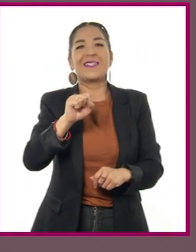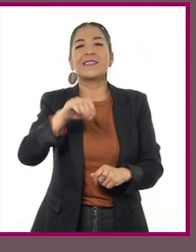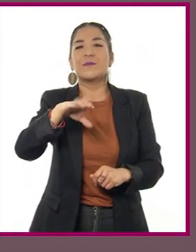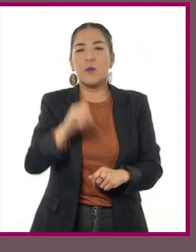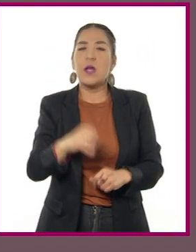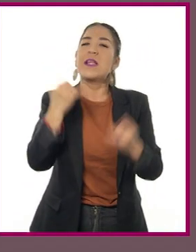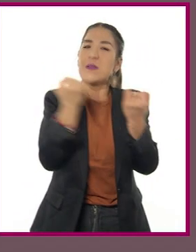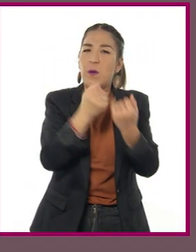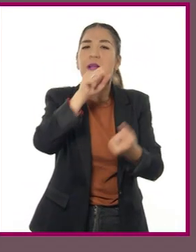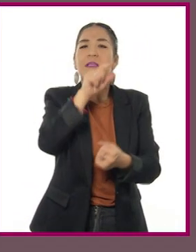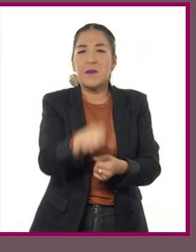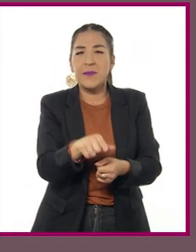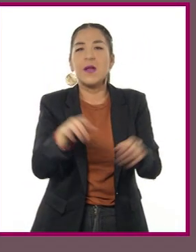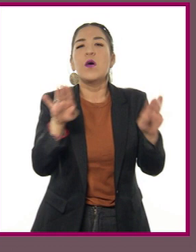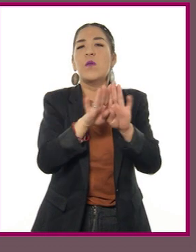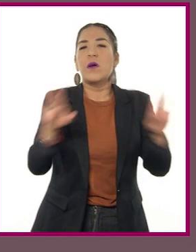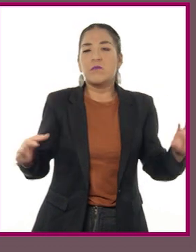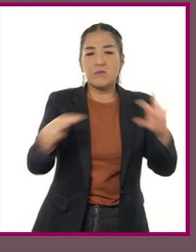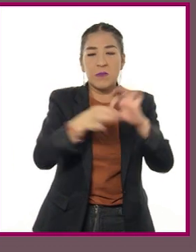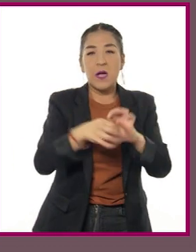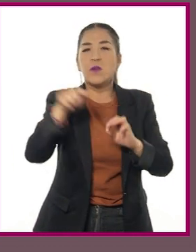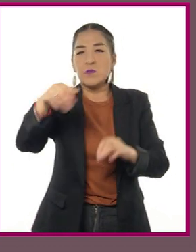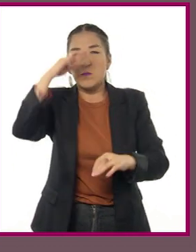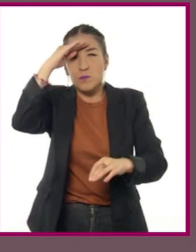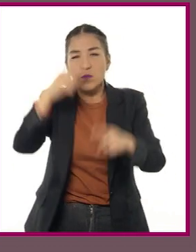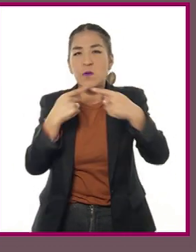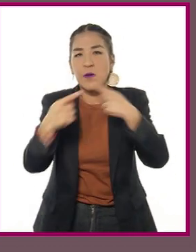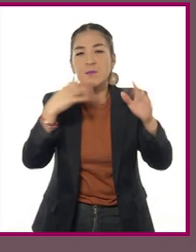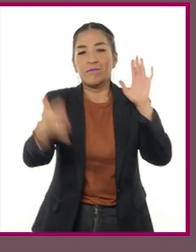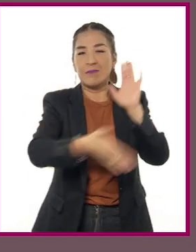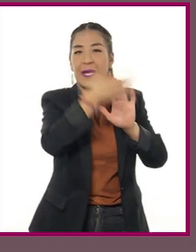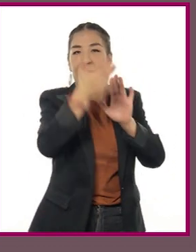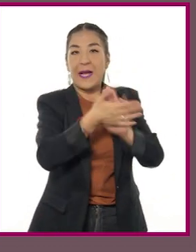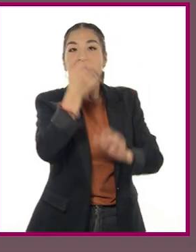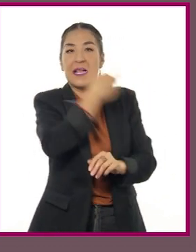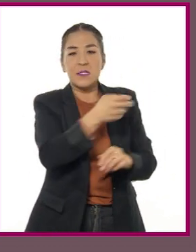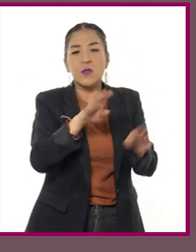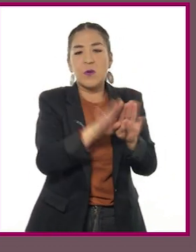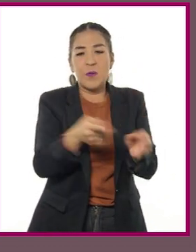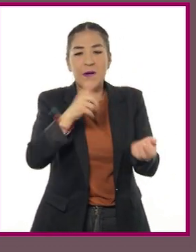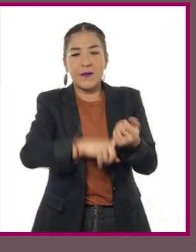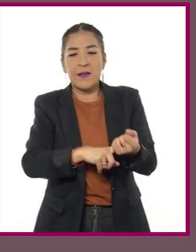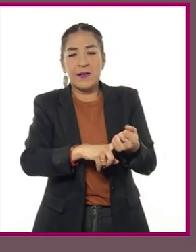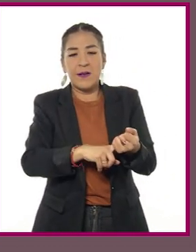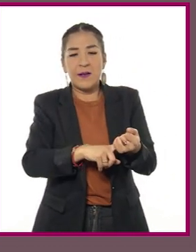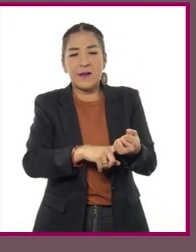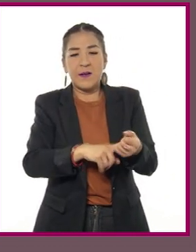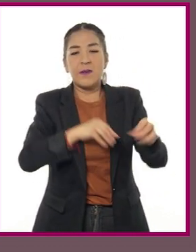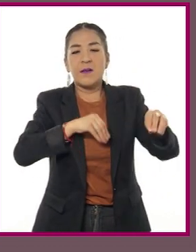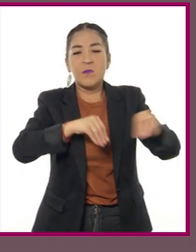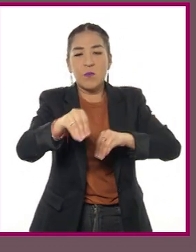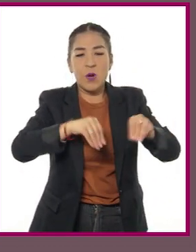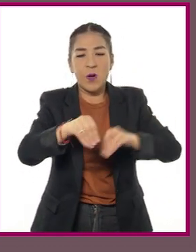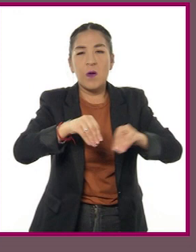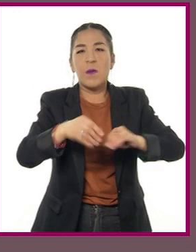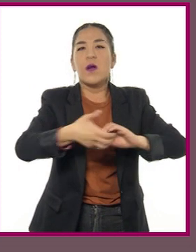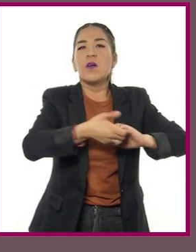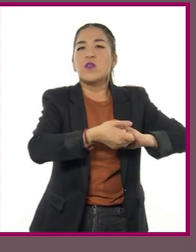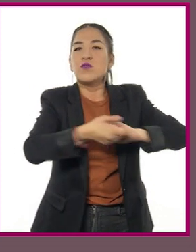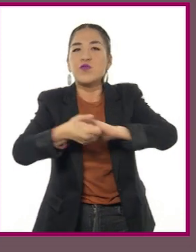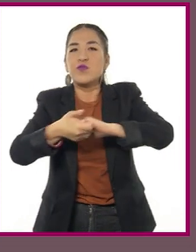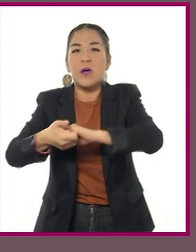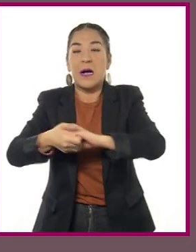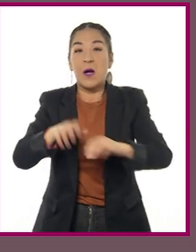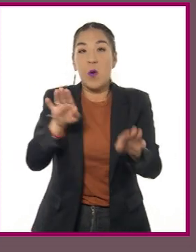Además, juntos construyeron el clavicímbalo, un instrumento movido por un fuelle que accionando